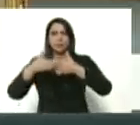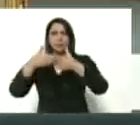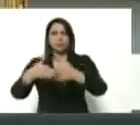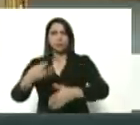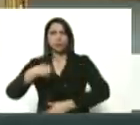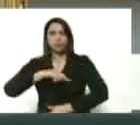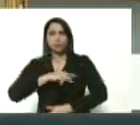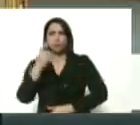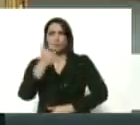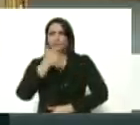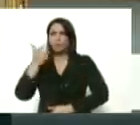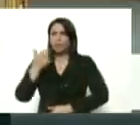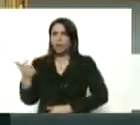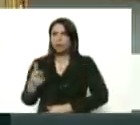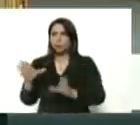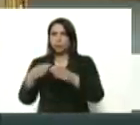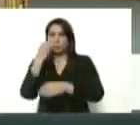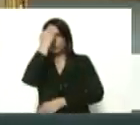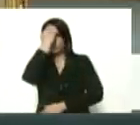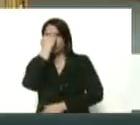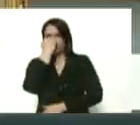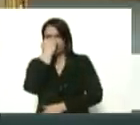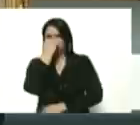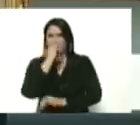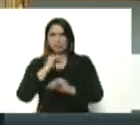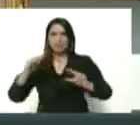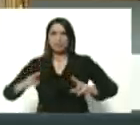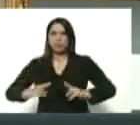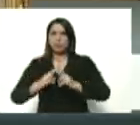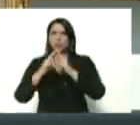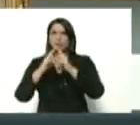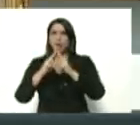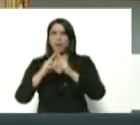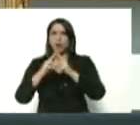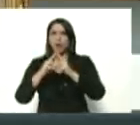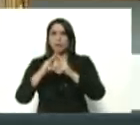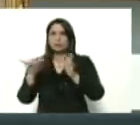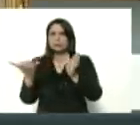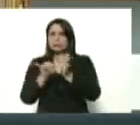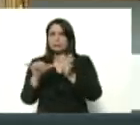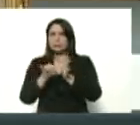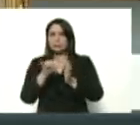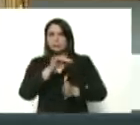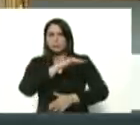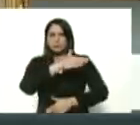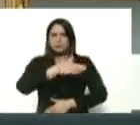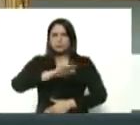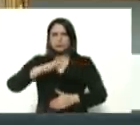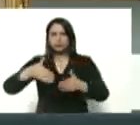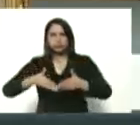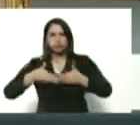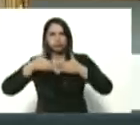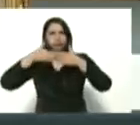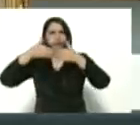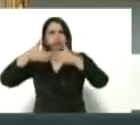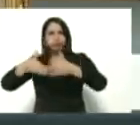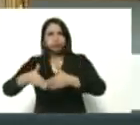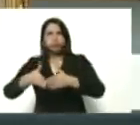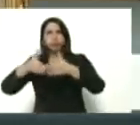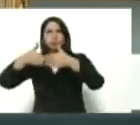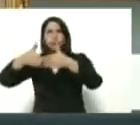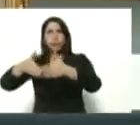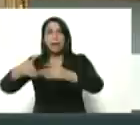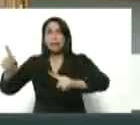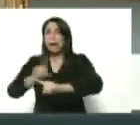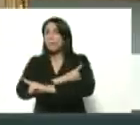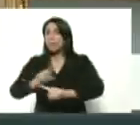estábamos buscando de terroristas se encontraba bordeando parte de esa costa de manera